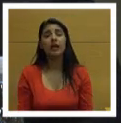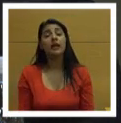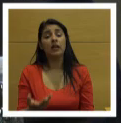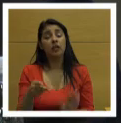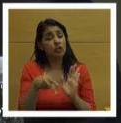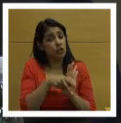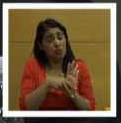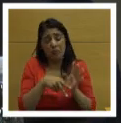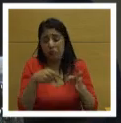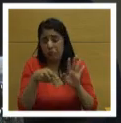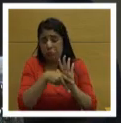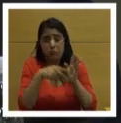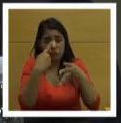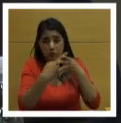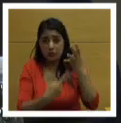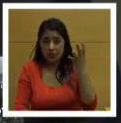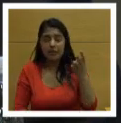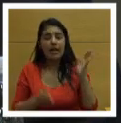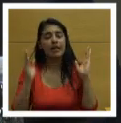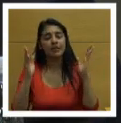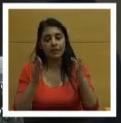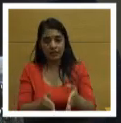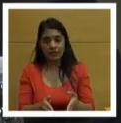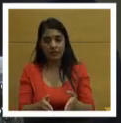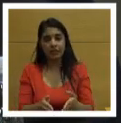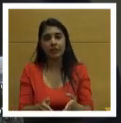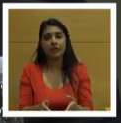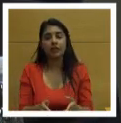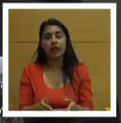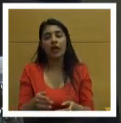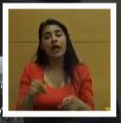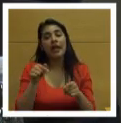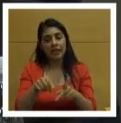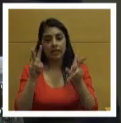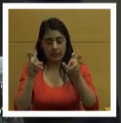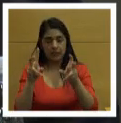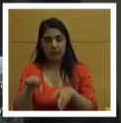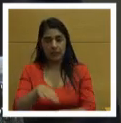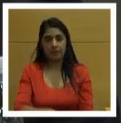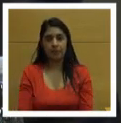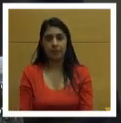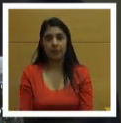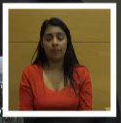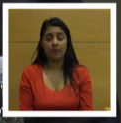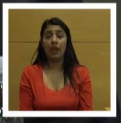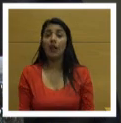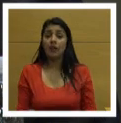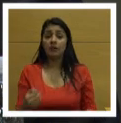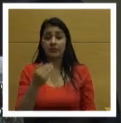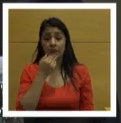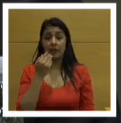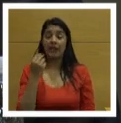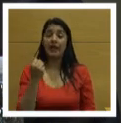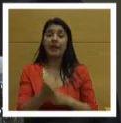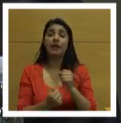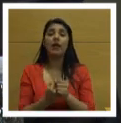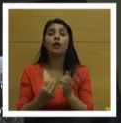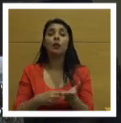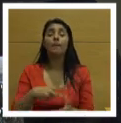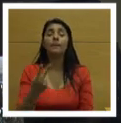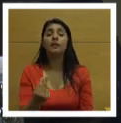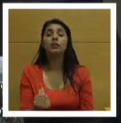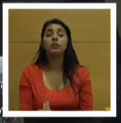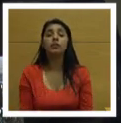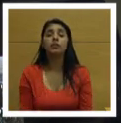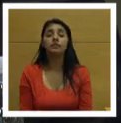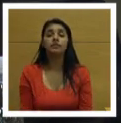encuentra dirigida en el señalado, en el sentido que nos ocupa. Finalmente, también en el año 2012, estaba